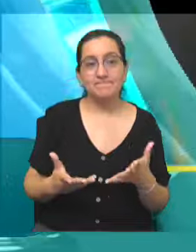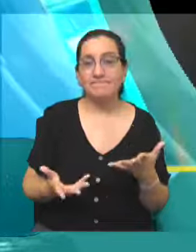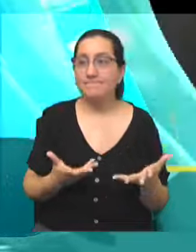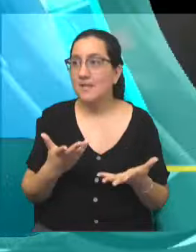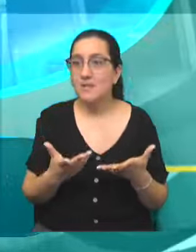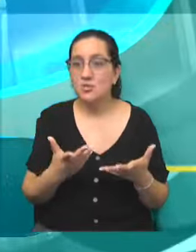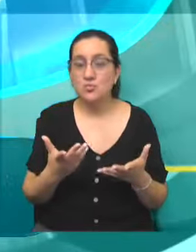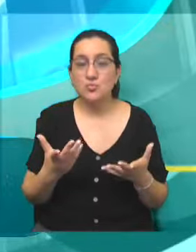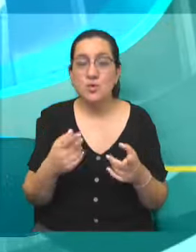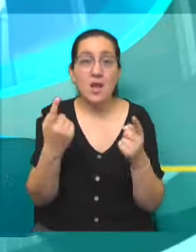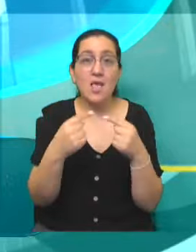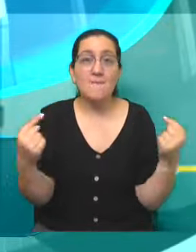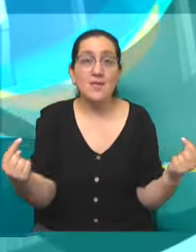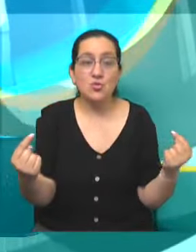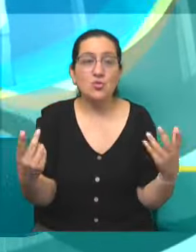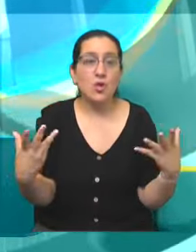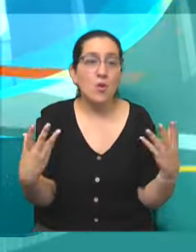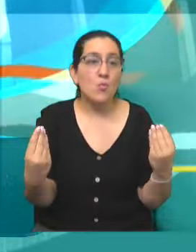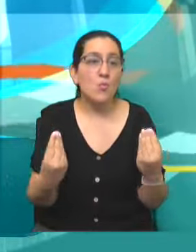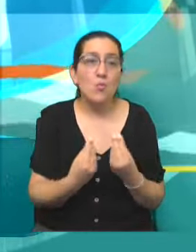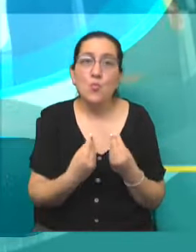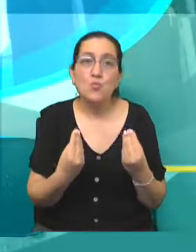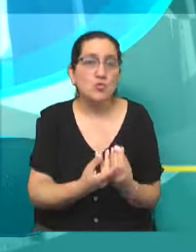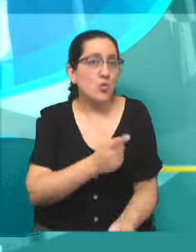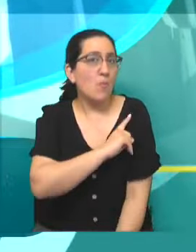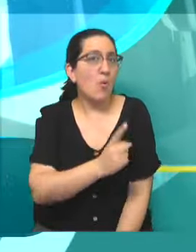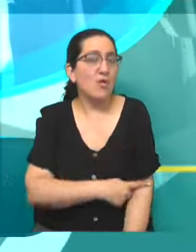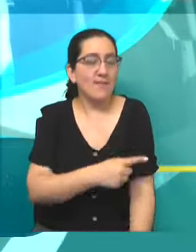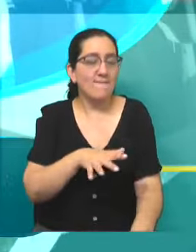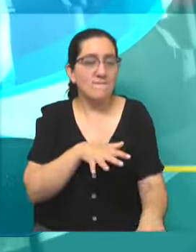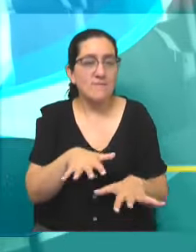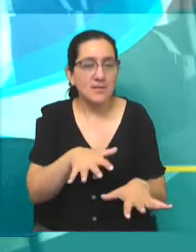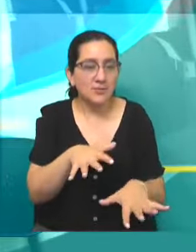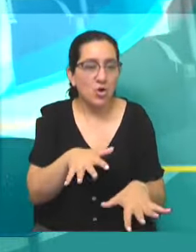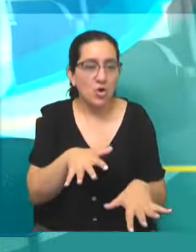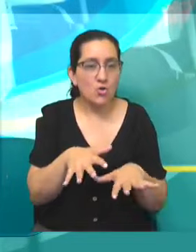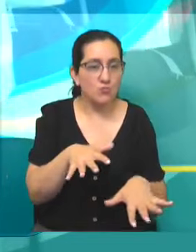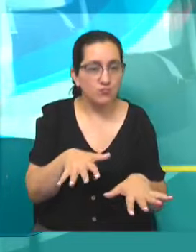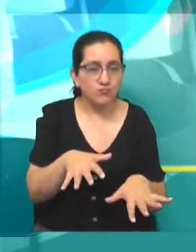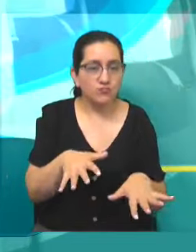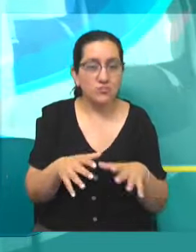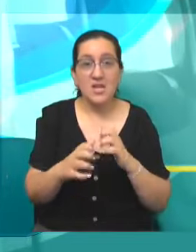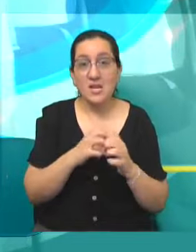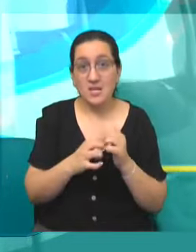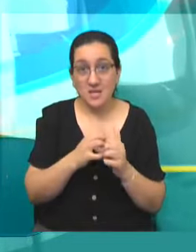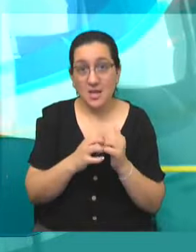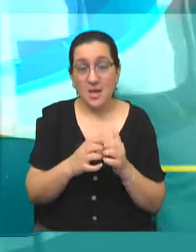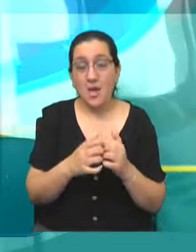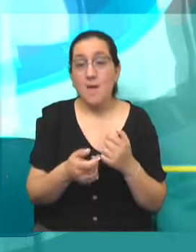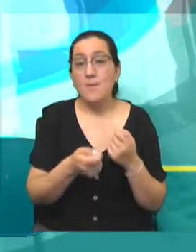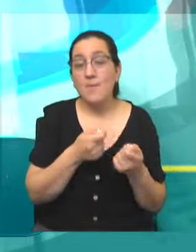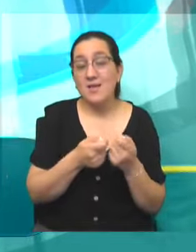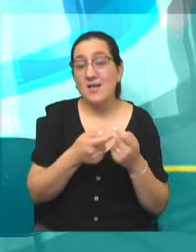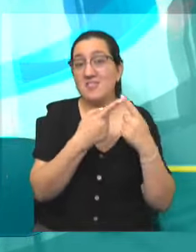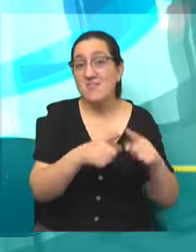un objeto, un elemento de muy alto poder de vibración. ¿Tá? Lo que pasa que maneja diferente la energía respecto al